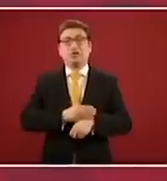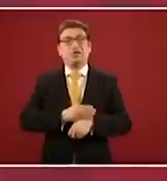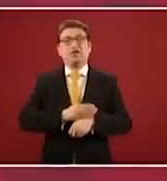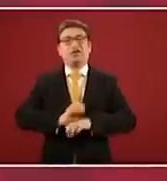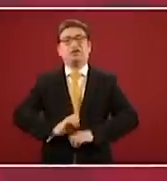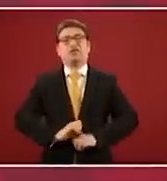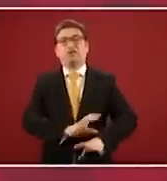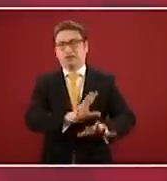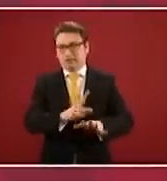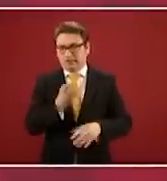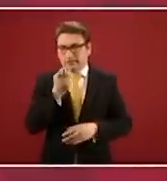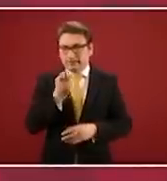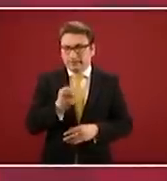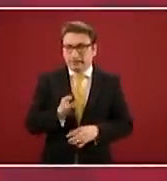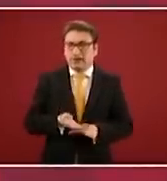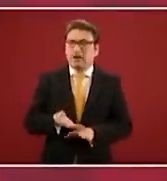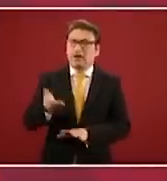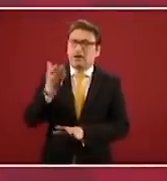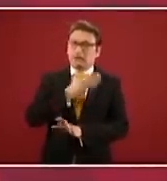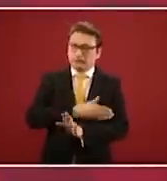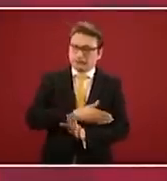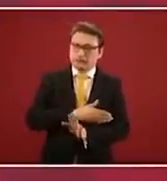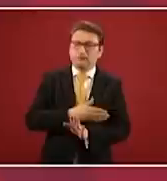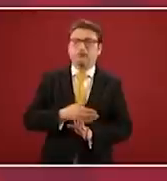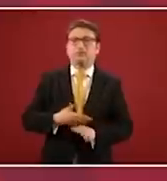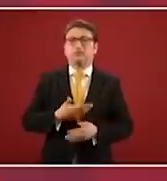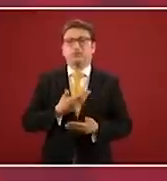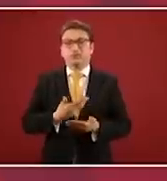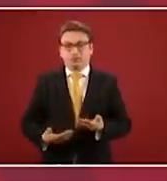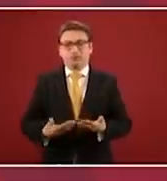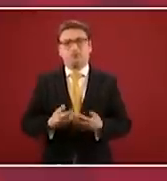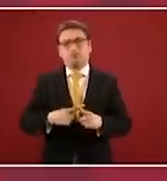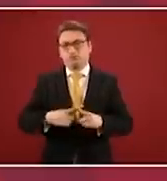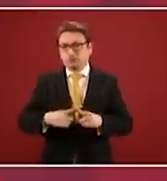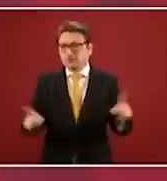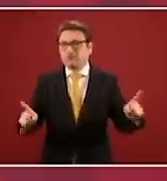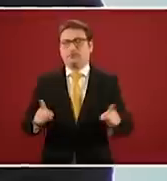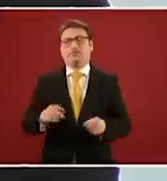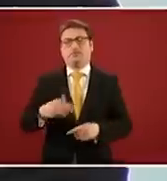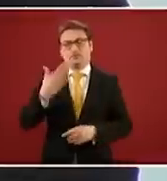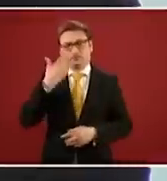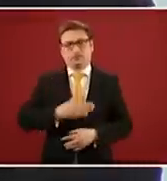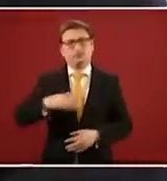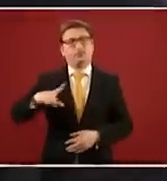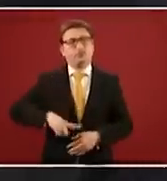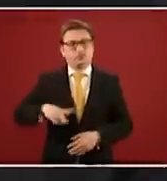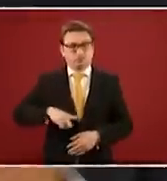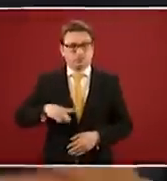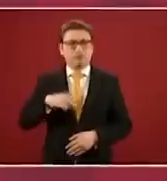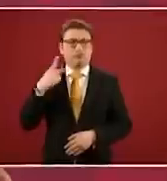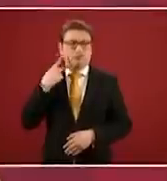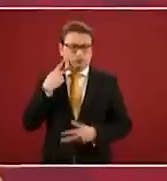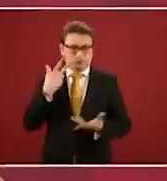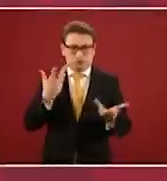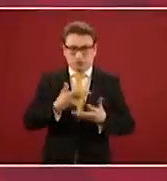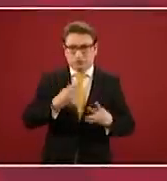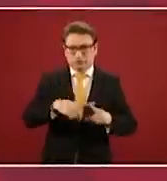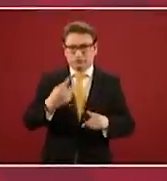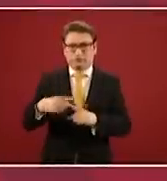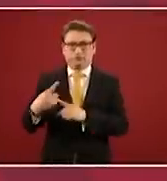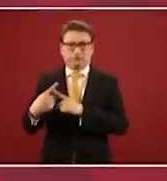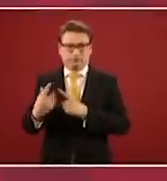Pero eso es también muy distinto, esta política, a